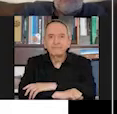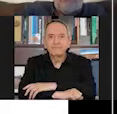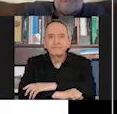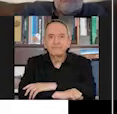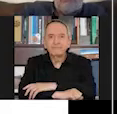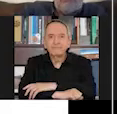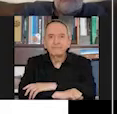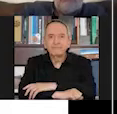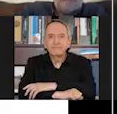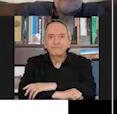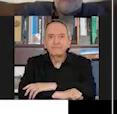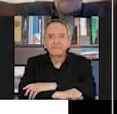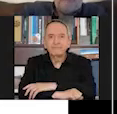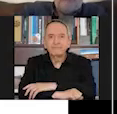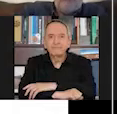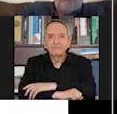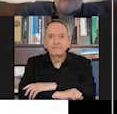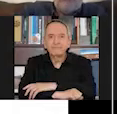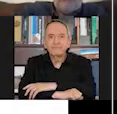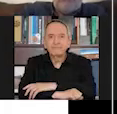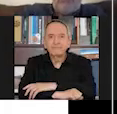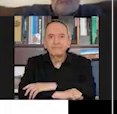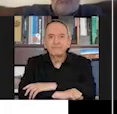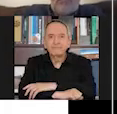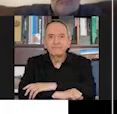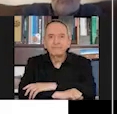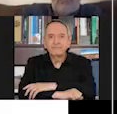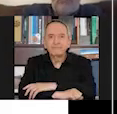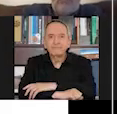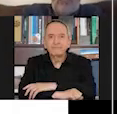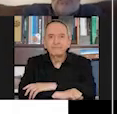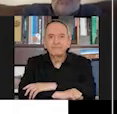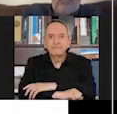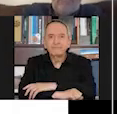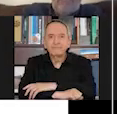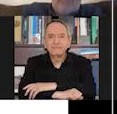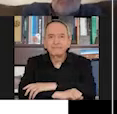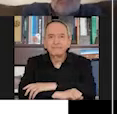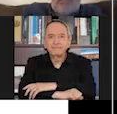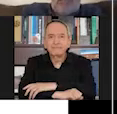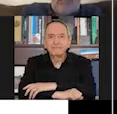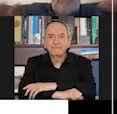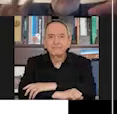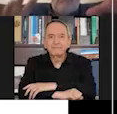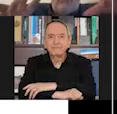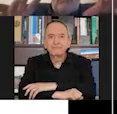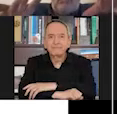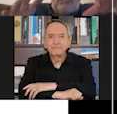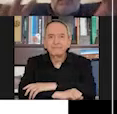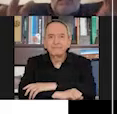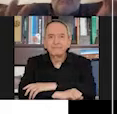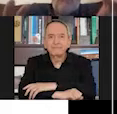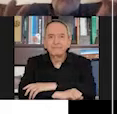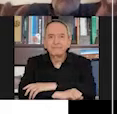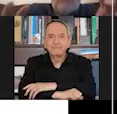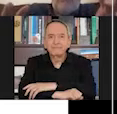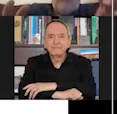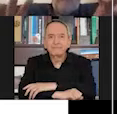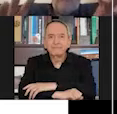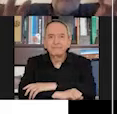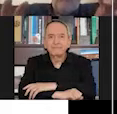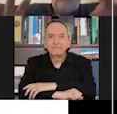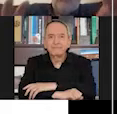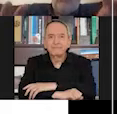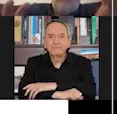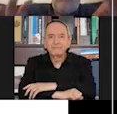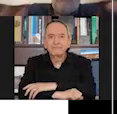inevitable recurrir a nuevos periodos de restricción de la actividad social y debemos tener por lo tanto